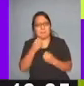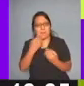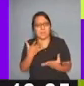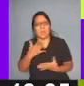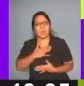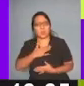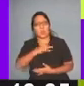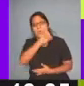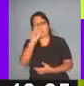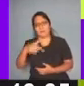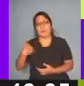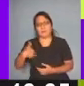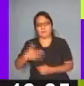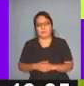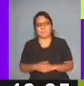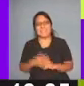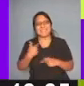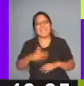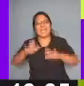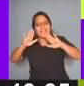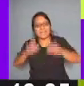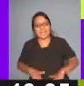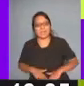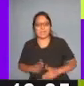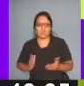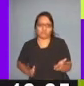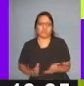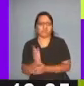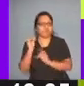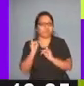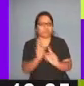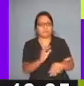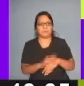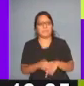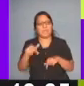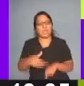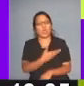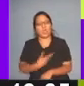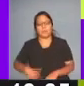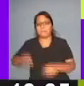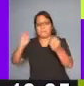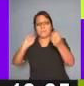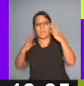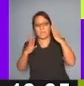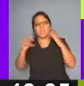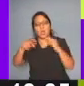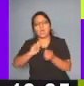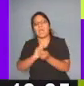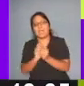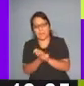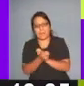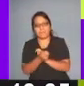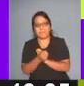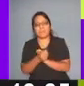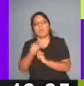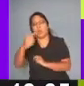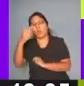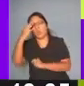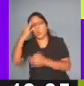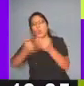quede instalado y que a partir del gobierno de Javier Milei se haga la reforma judicial que él me